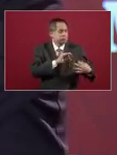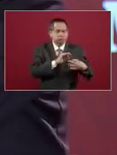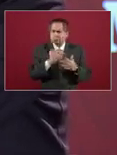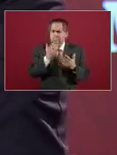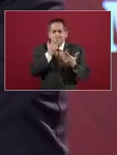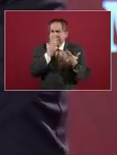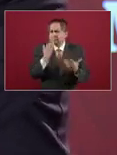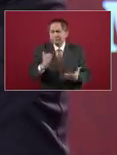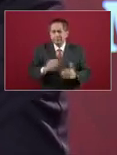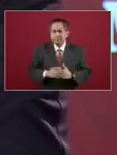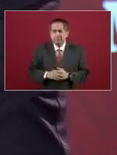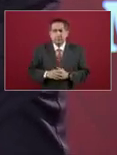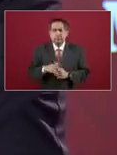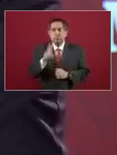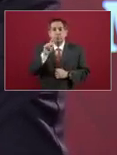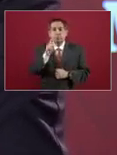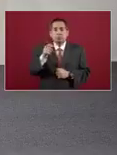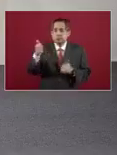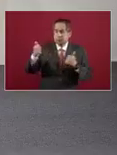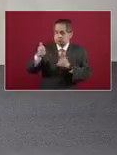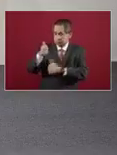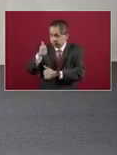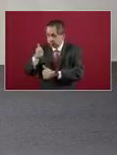significa subordinación.